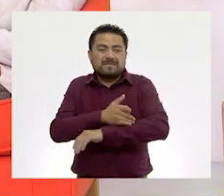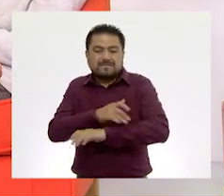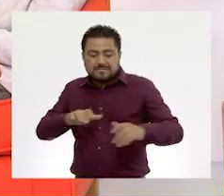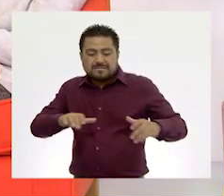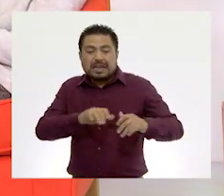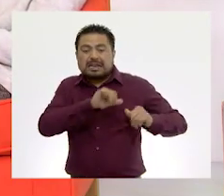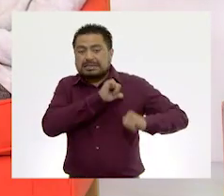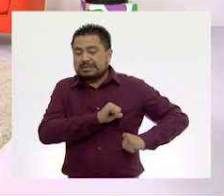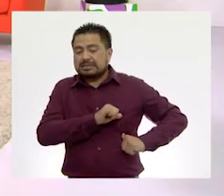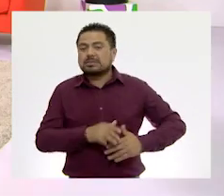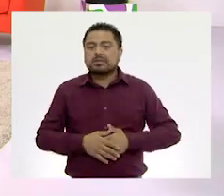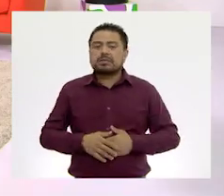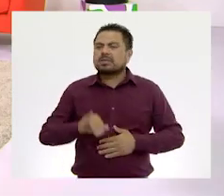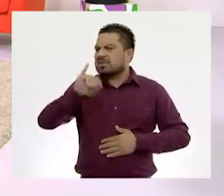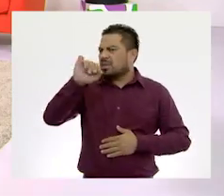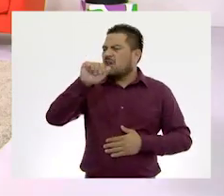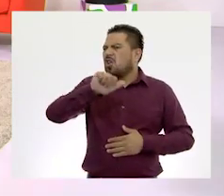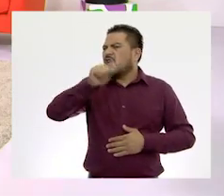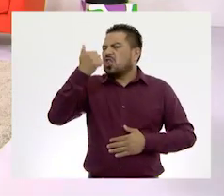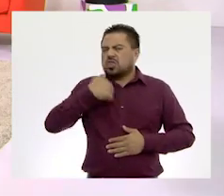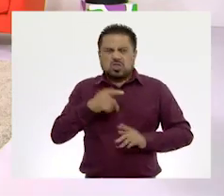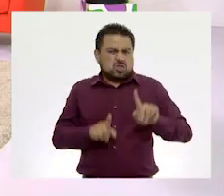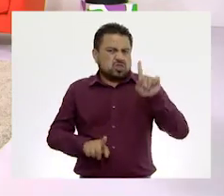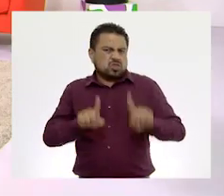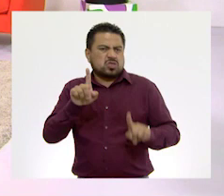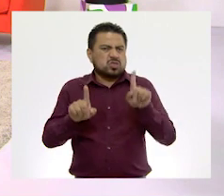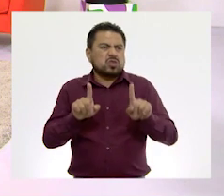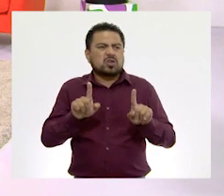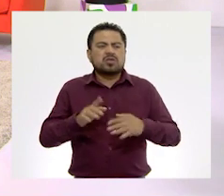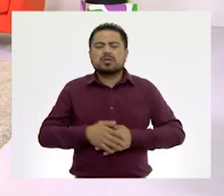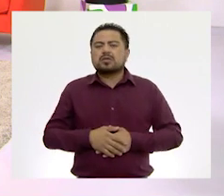¿no? Claro. Y me surge otra duda, Gwendolyn,